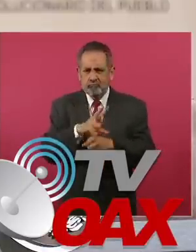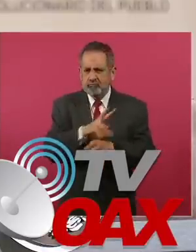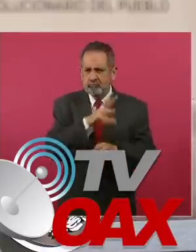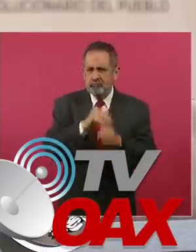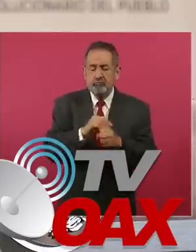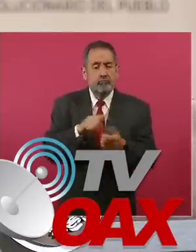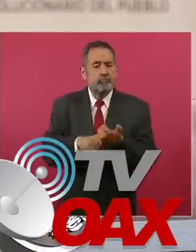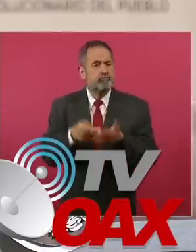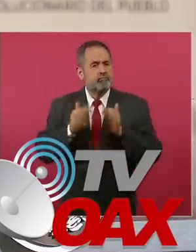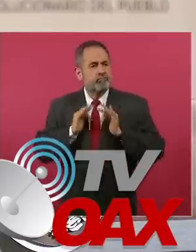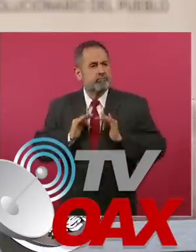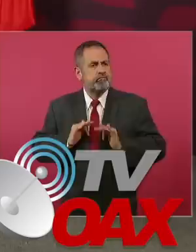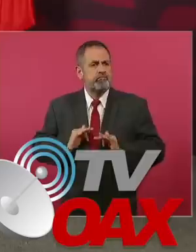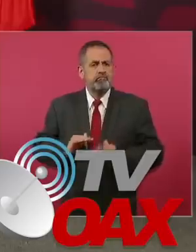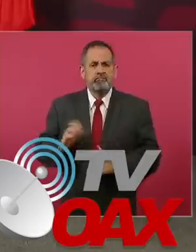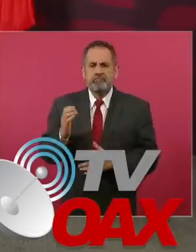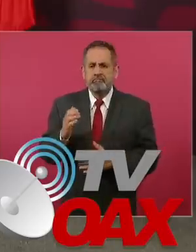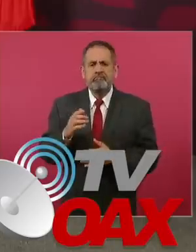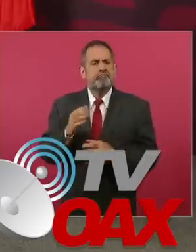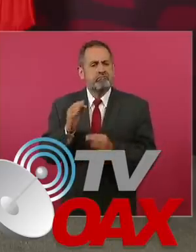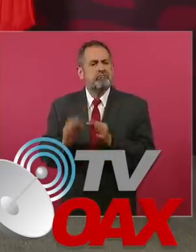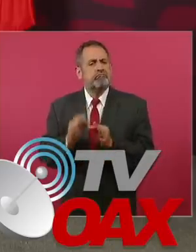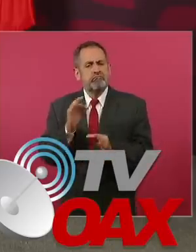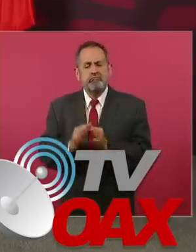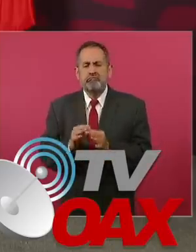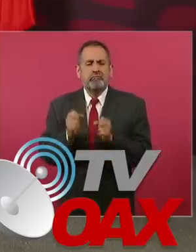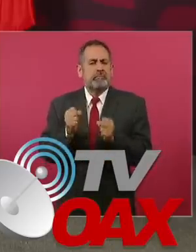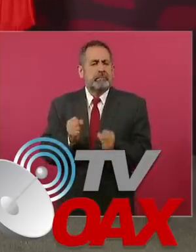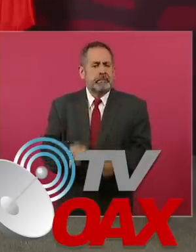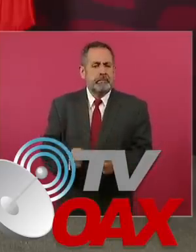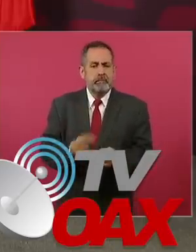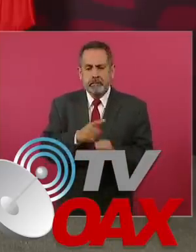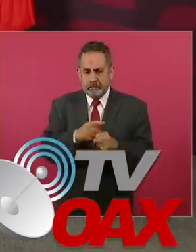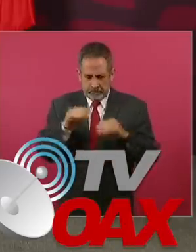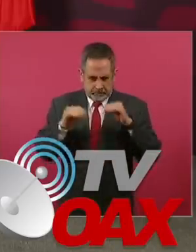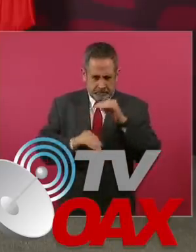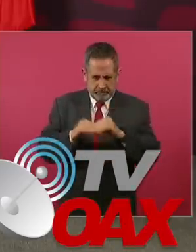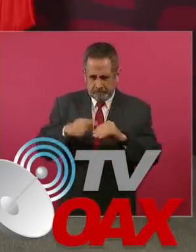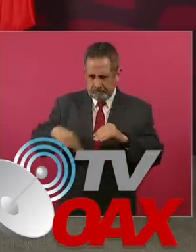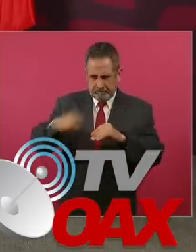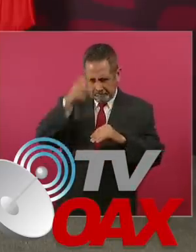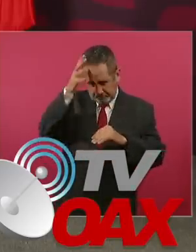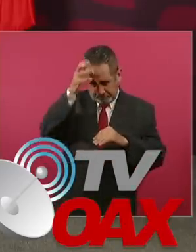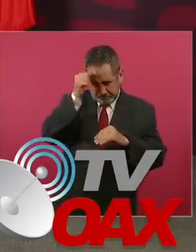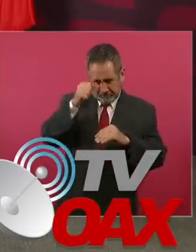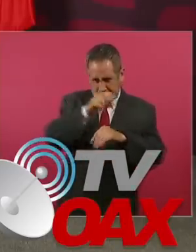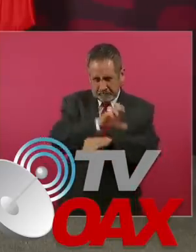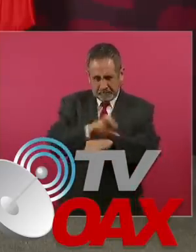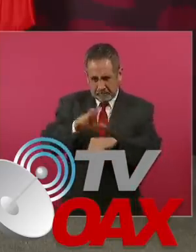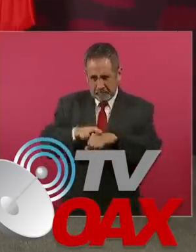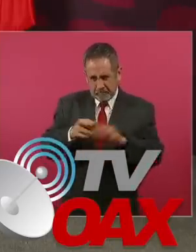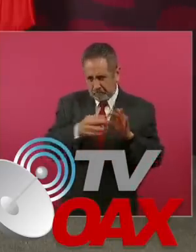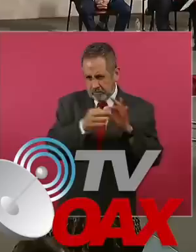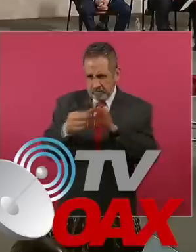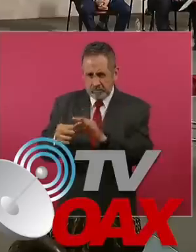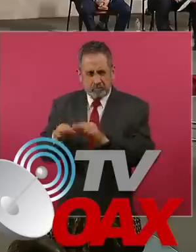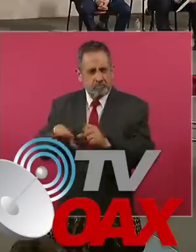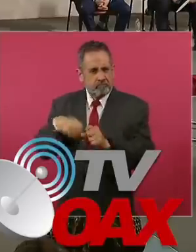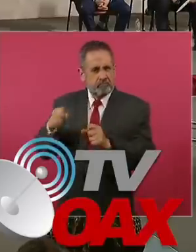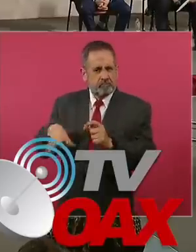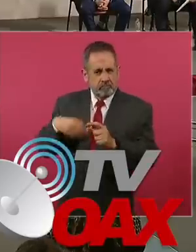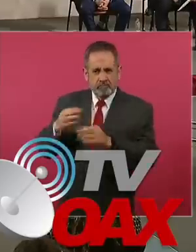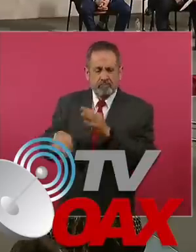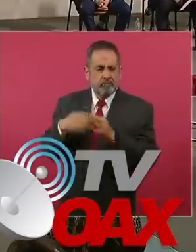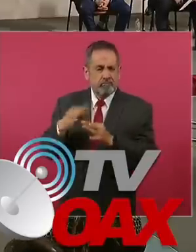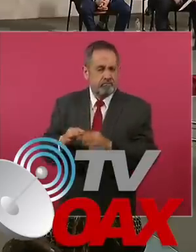tren cómodo, moderno, seguro y es resultado de una gran coordinación de suma de esfuerzos.